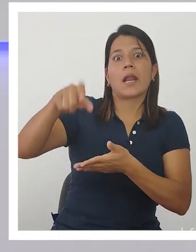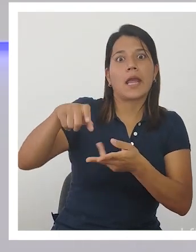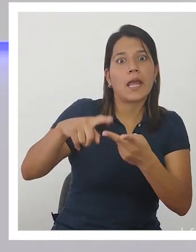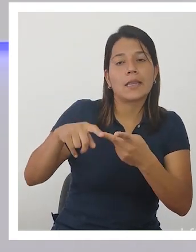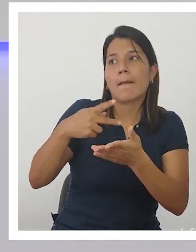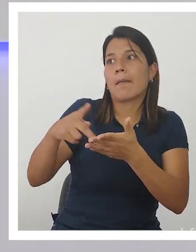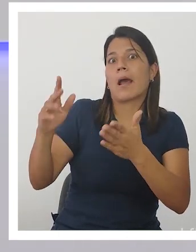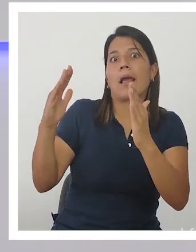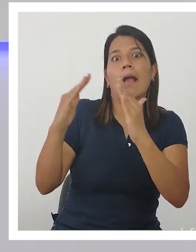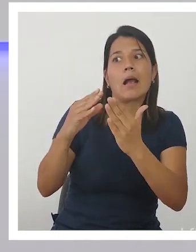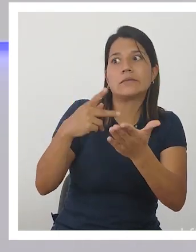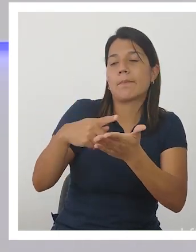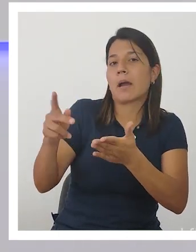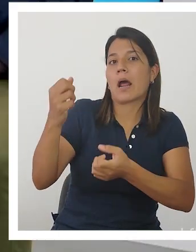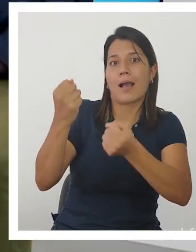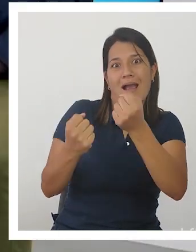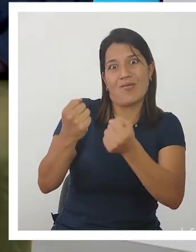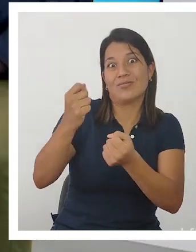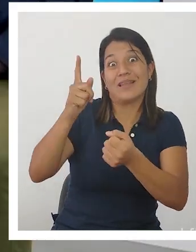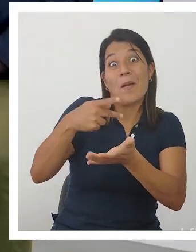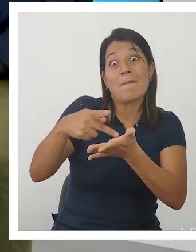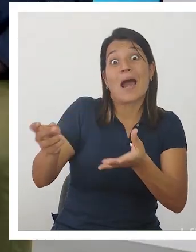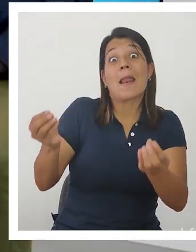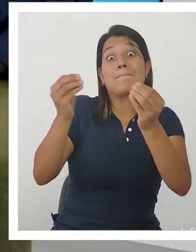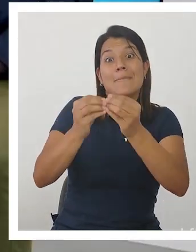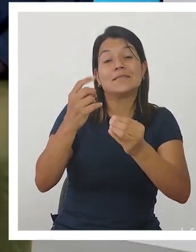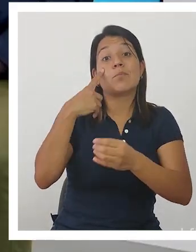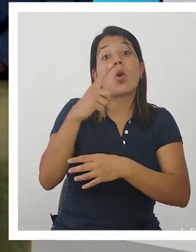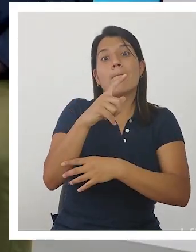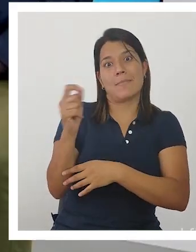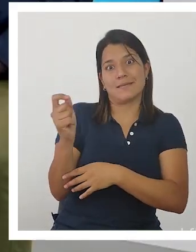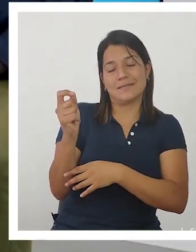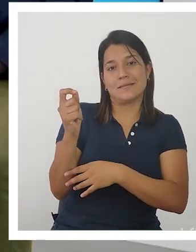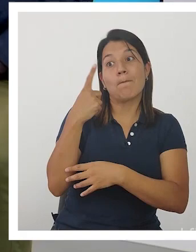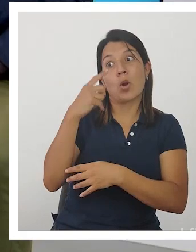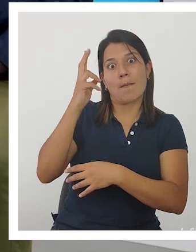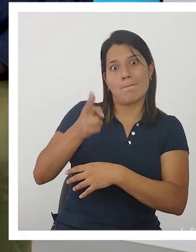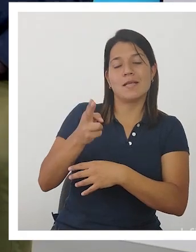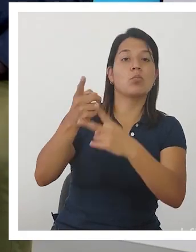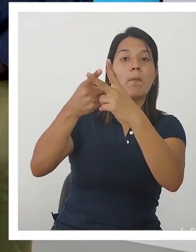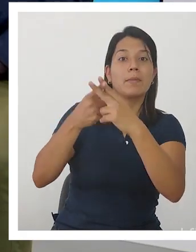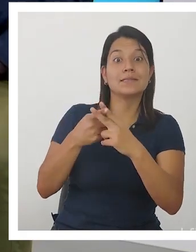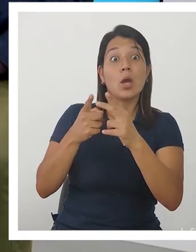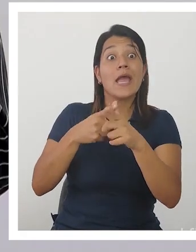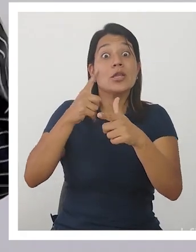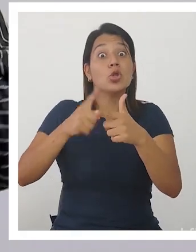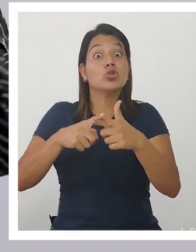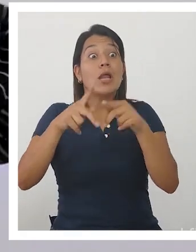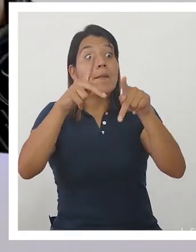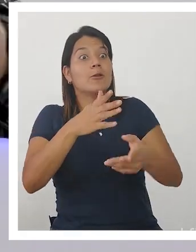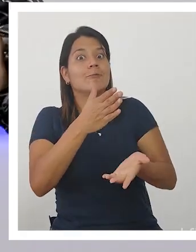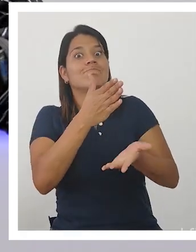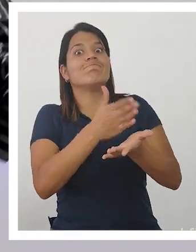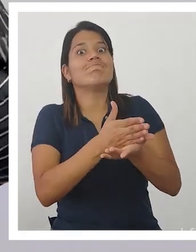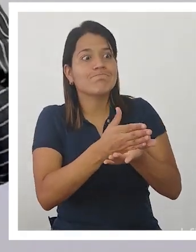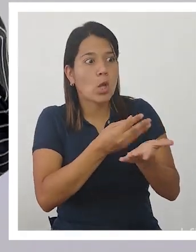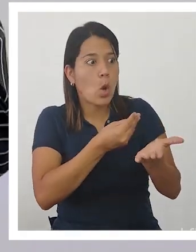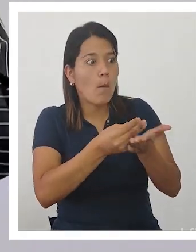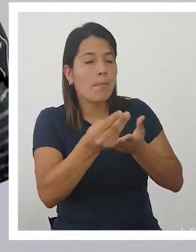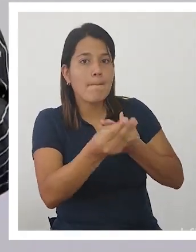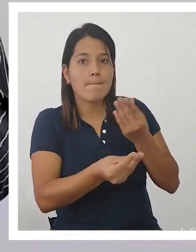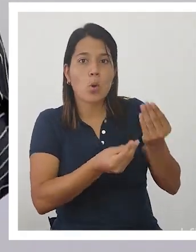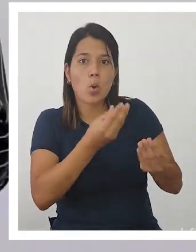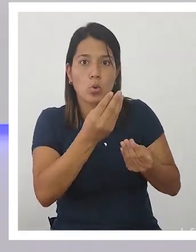con eso hago que la gente deje de consumir ese tipo de productos. Obviamente van a quedar en las despensas,